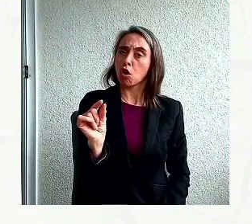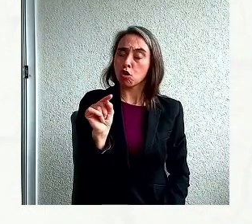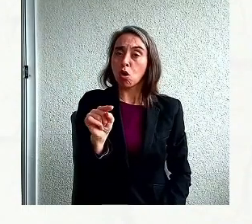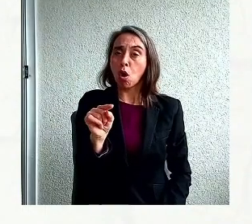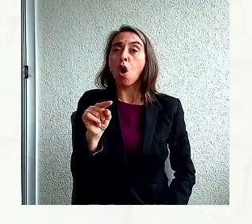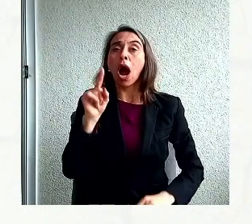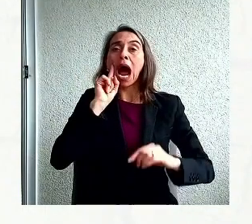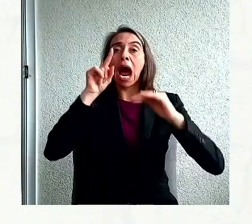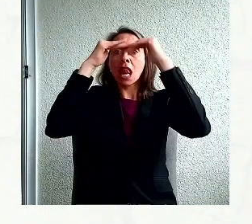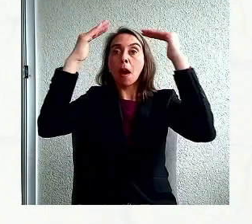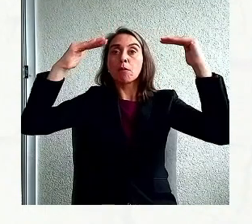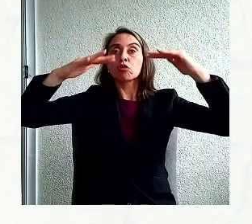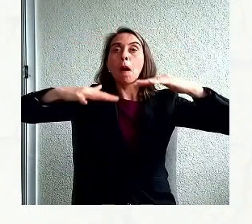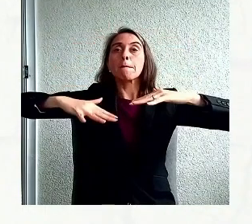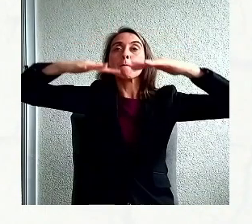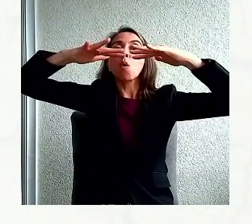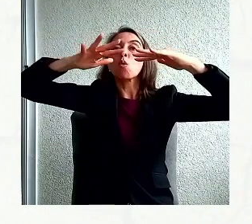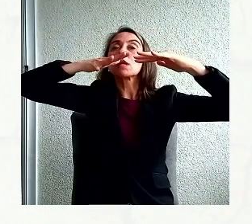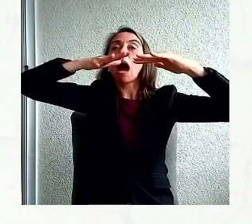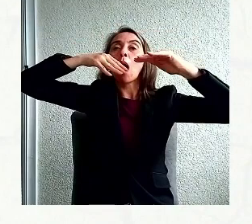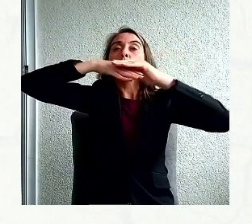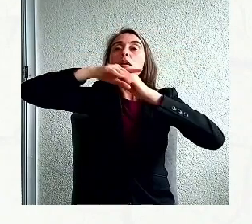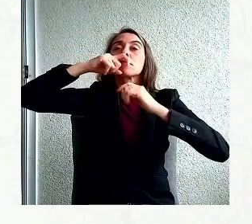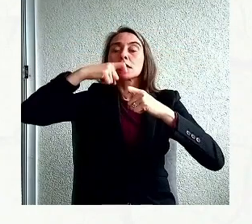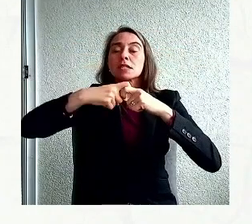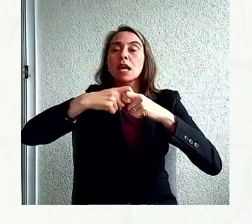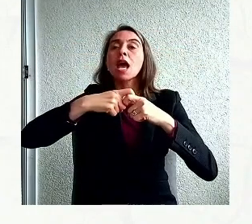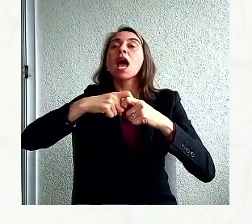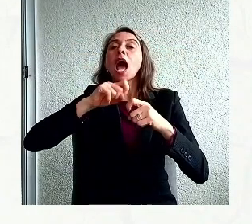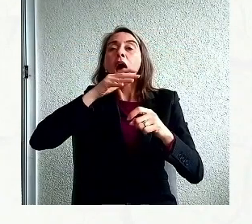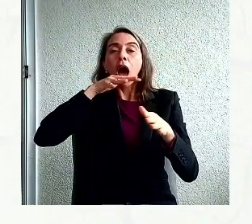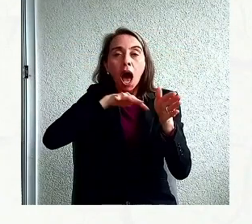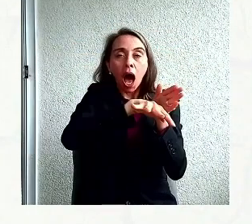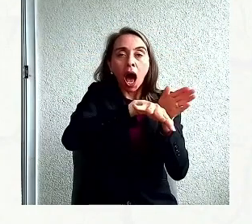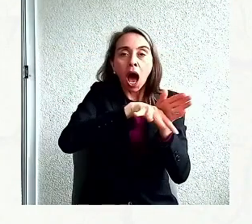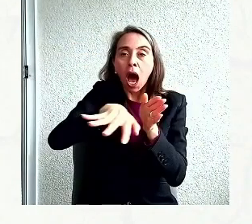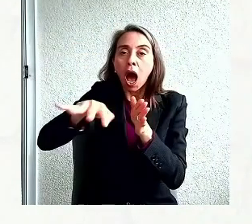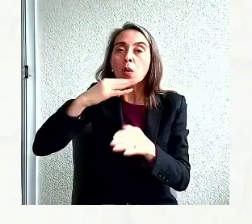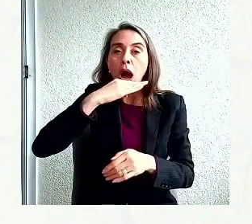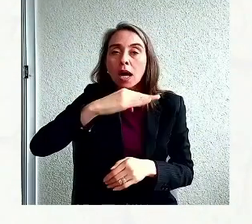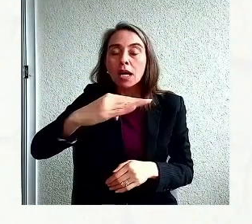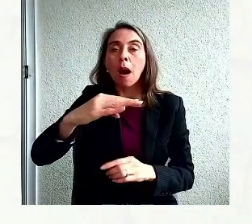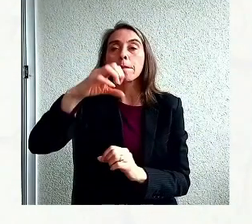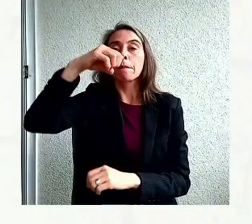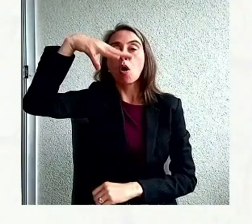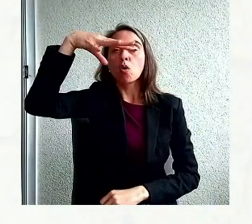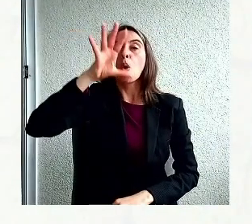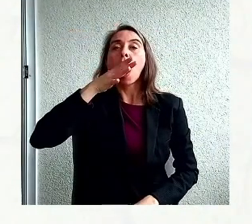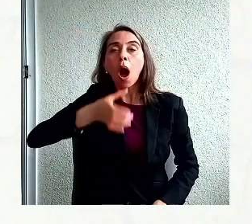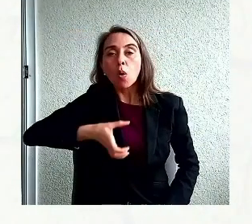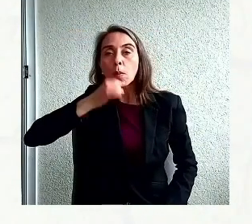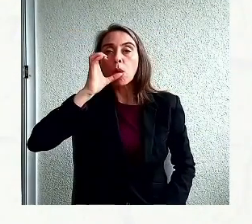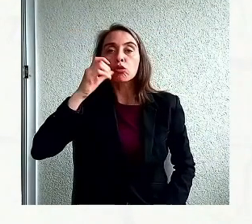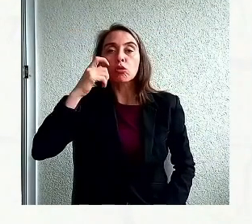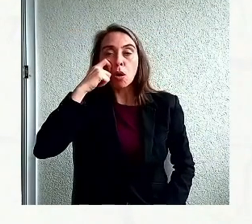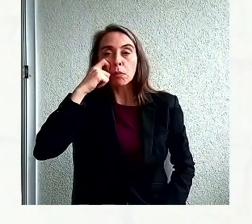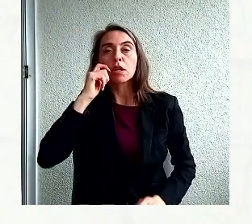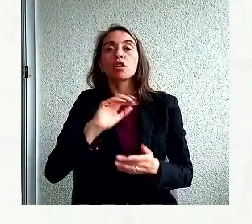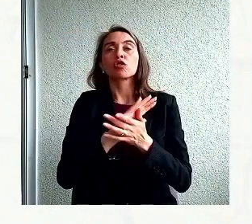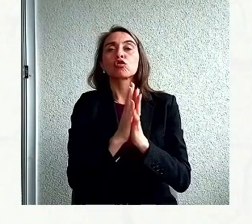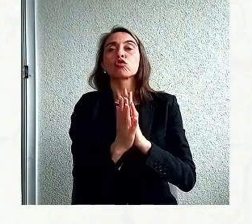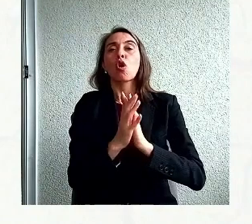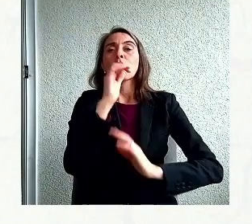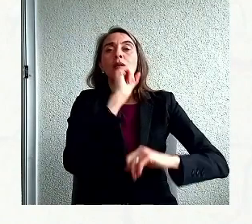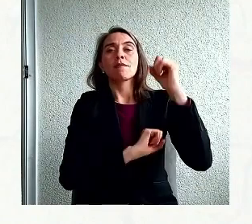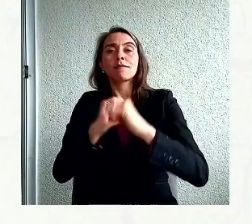prácticamente todas las actividades productivas del país. Y en contexto, para que ustedes se magnifiquen más o menos, ¿cierto? Como el ejemplo que decía Humberto, en la